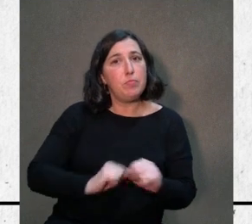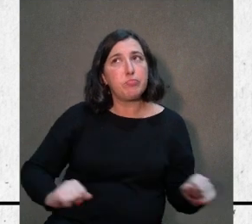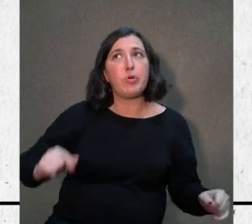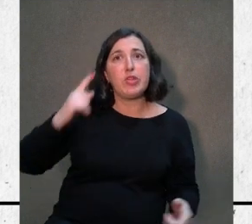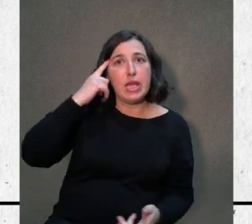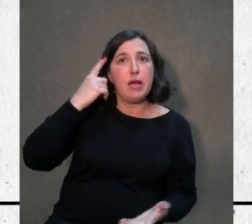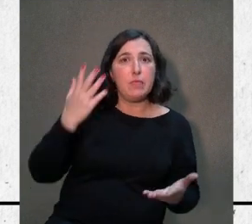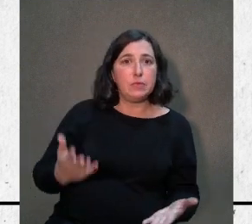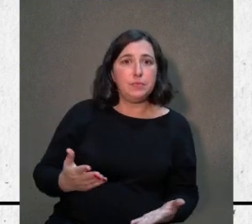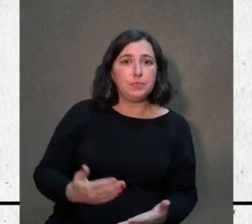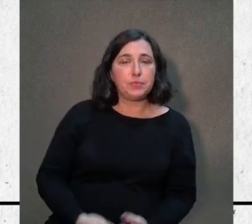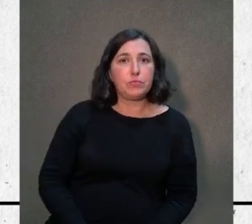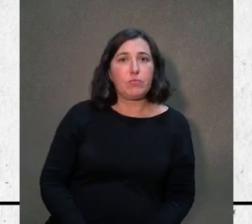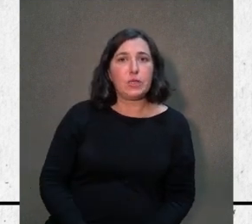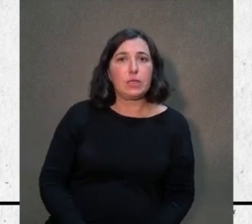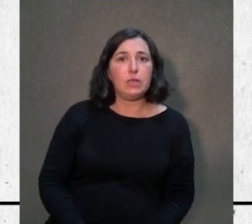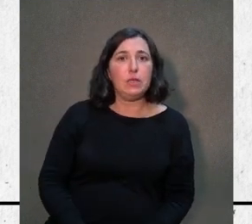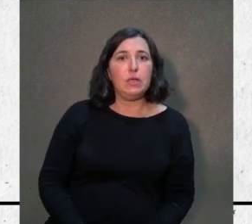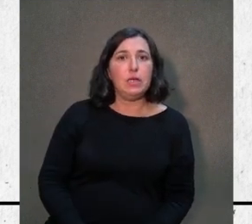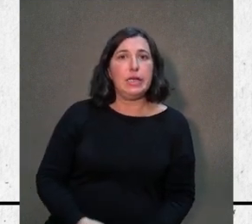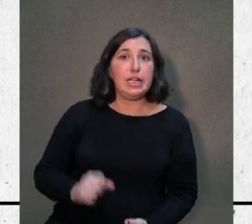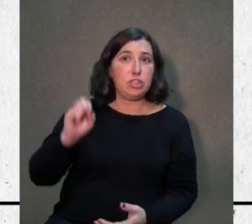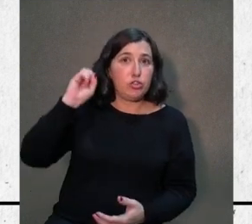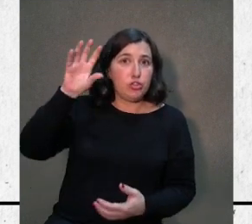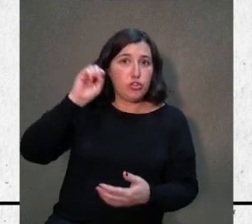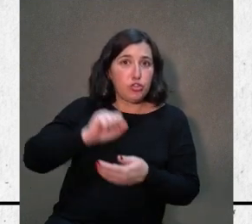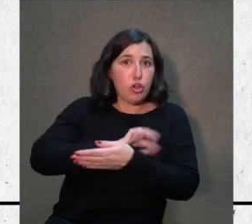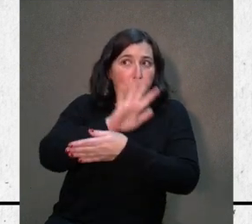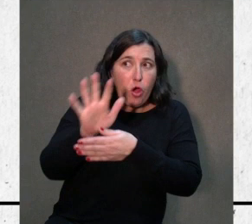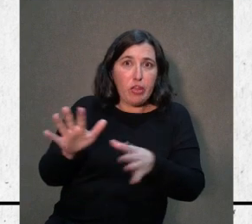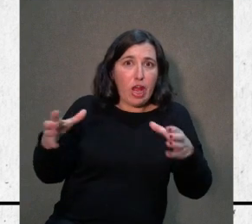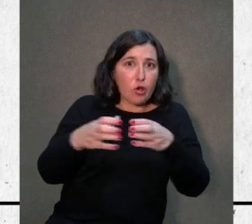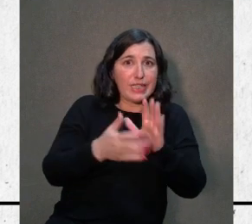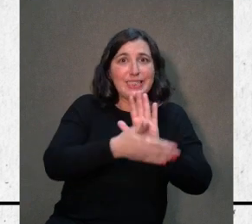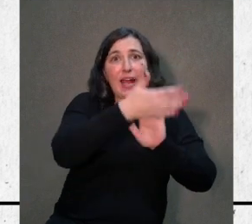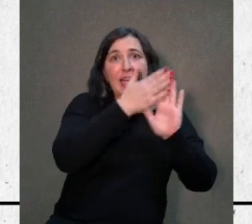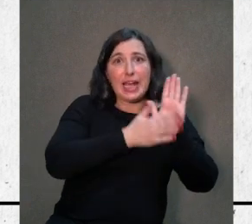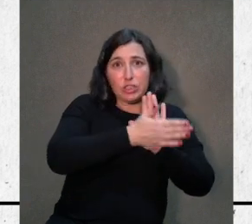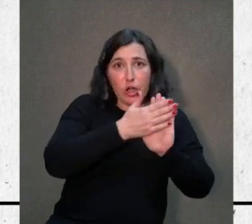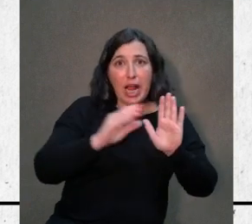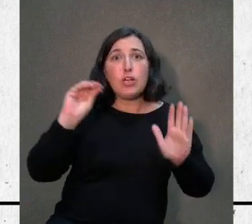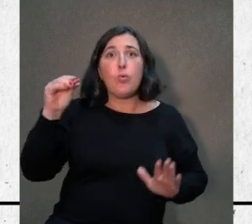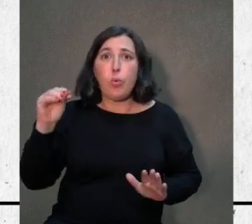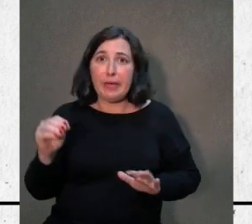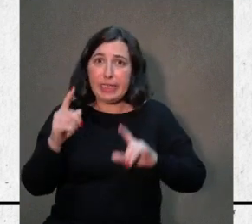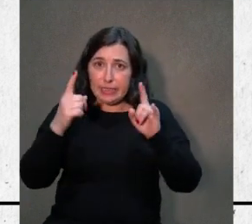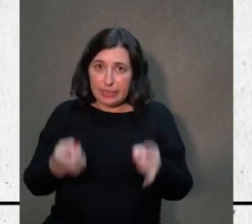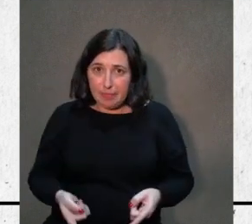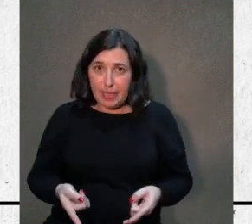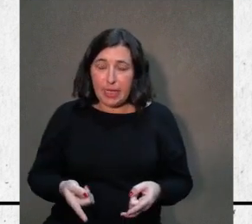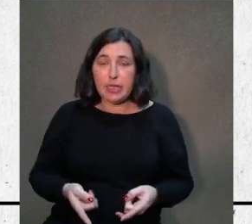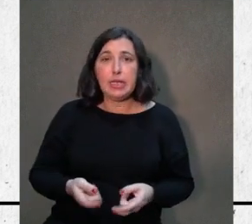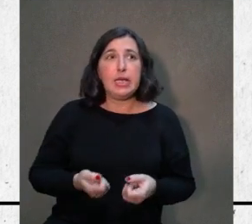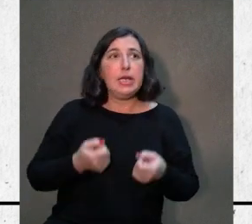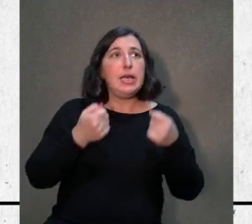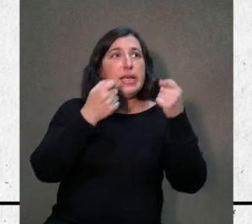también lo que se podría proyectar es ir más que el SODRE, al ser Orquesta Nacional, tanto juvenil como Orquesta Nacional,